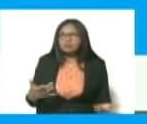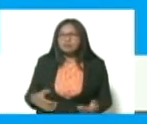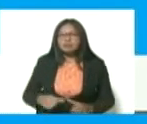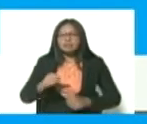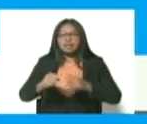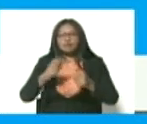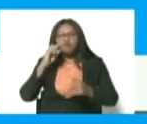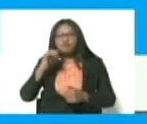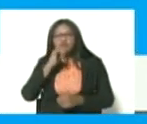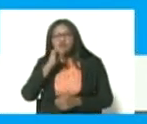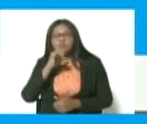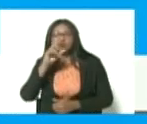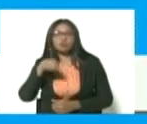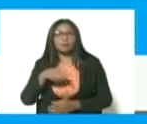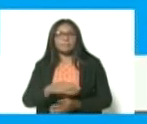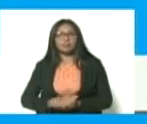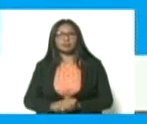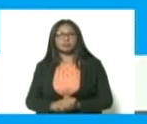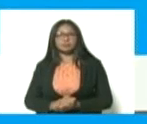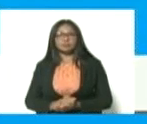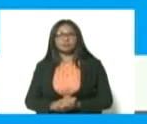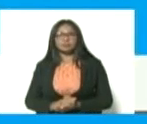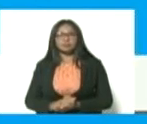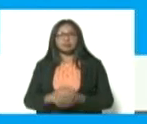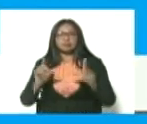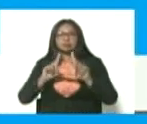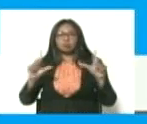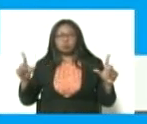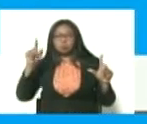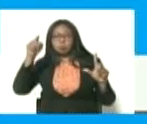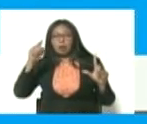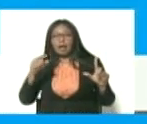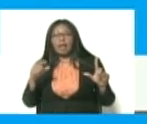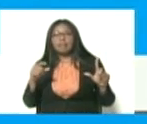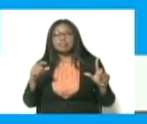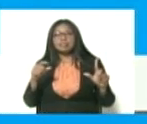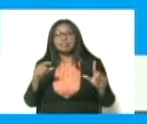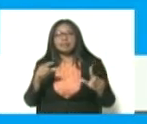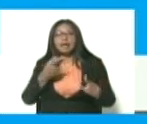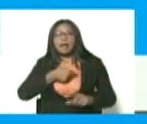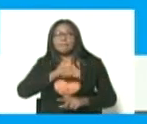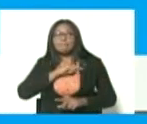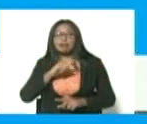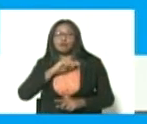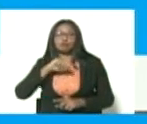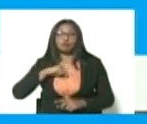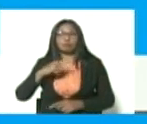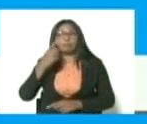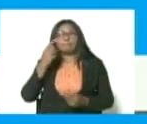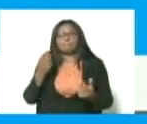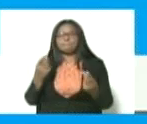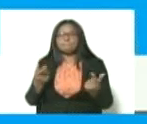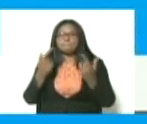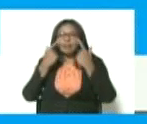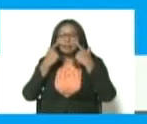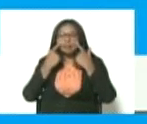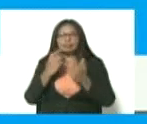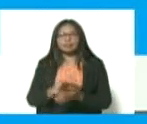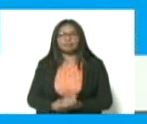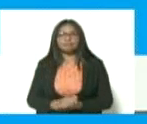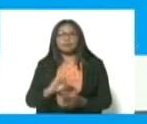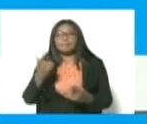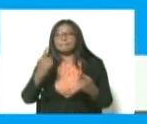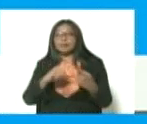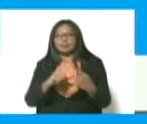esas informaciones que ha sido titular en España y estamos muy pendientes, pues, de la realidad. En primer